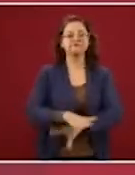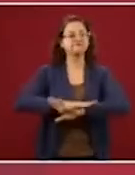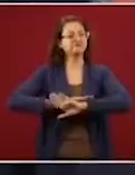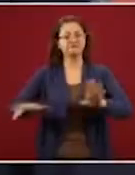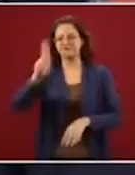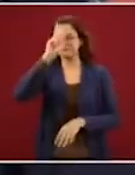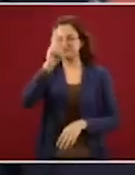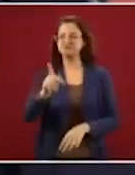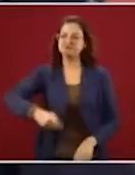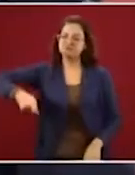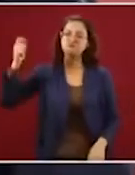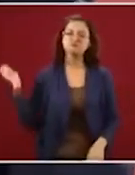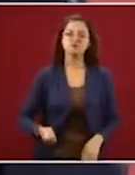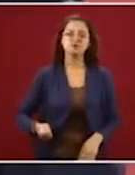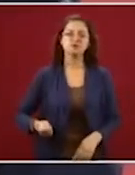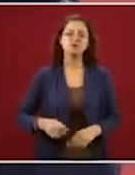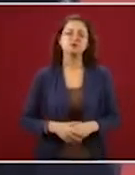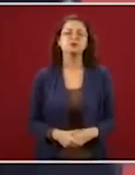Me canso ganso.